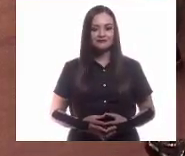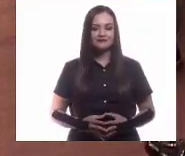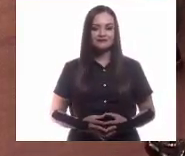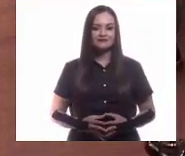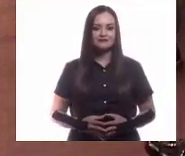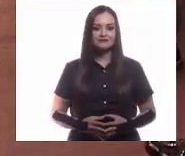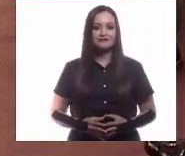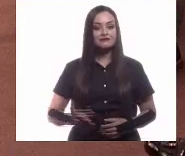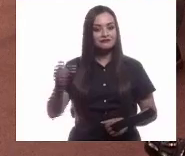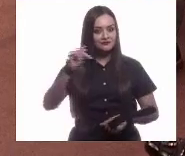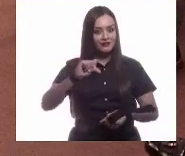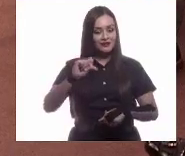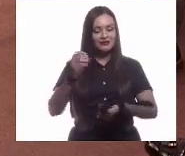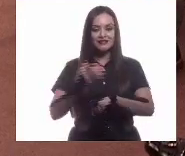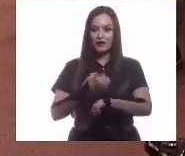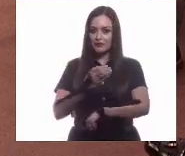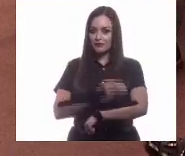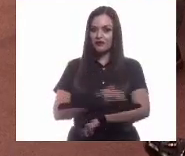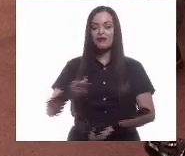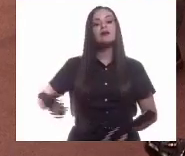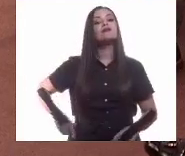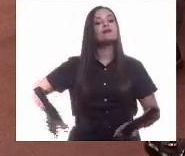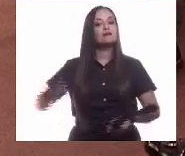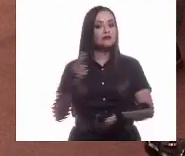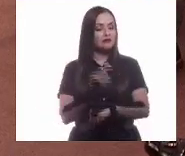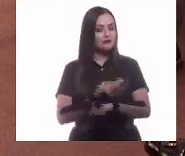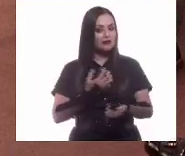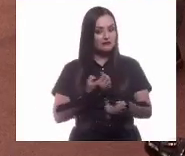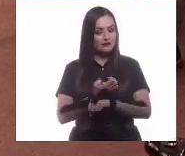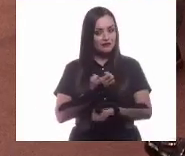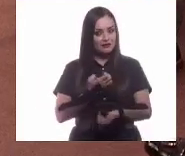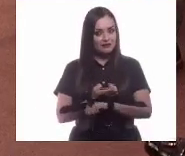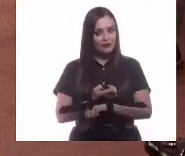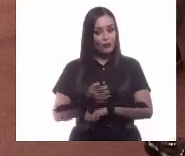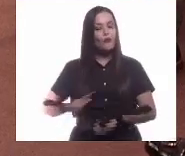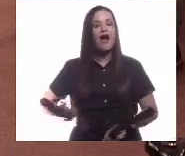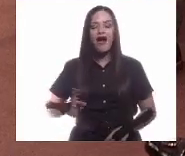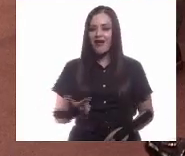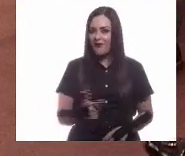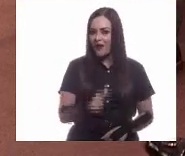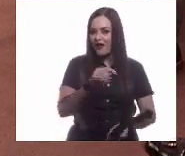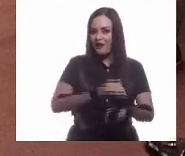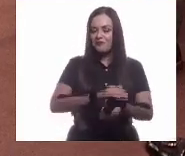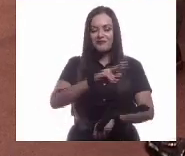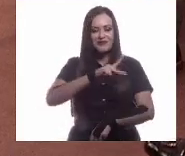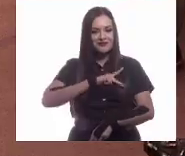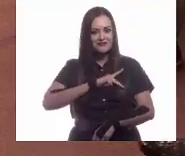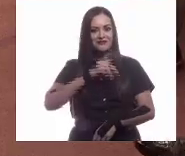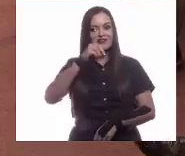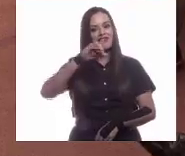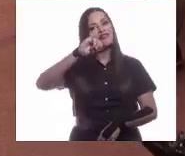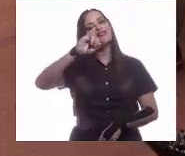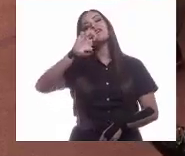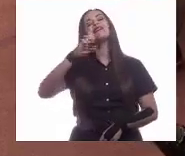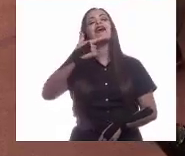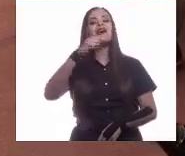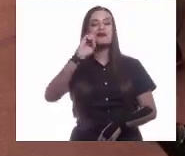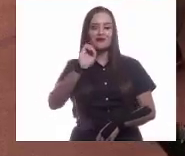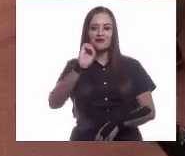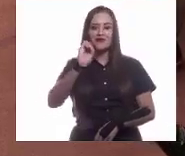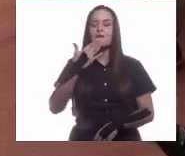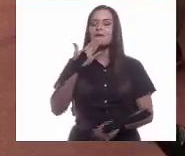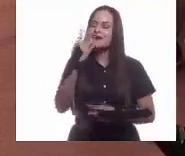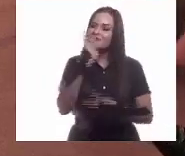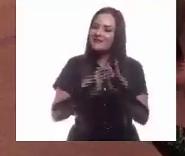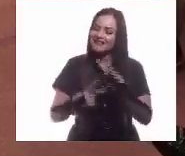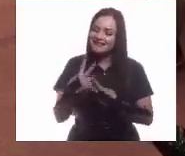También está con nosotros el gobernador del estado de Guanajuato, mi amigo Diego Sinué Rodríguez Vallejo. Muchas gracias, Diego, por